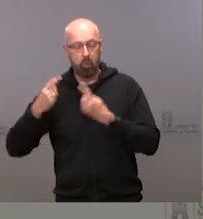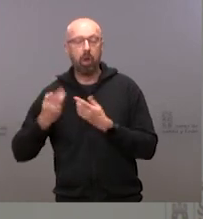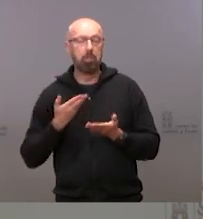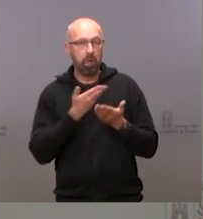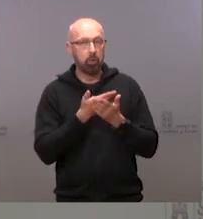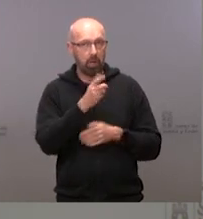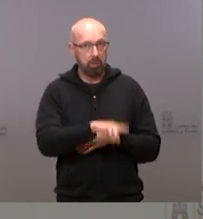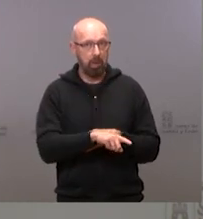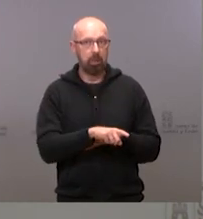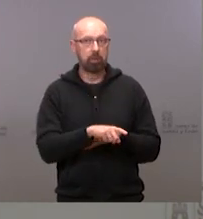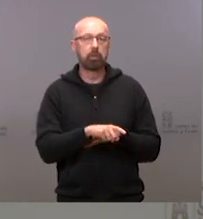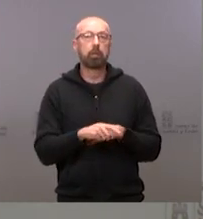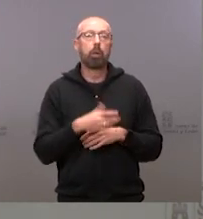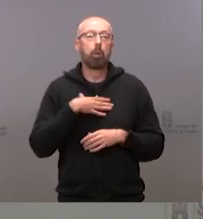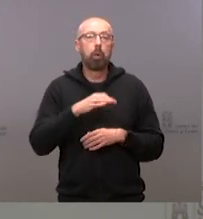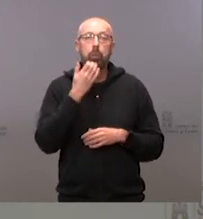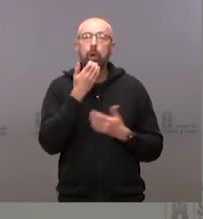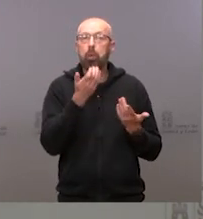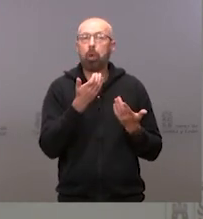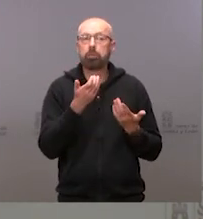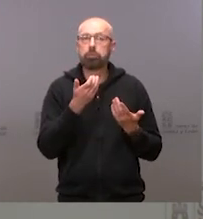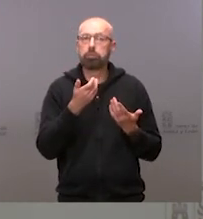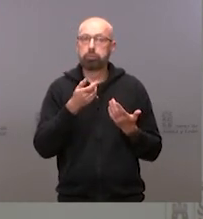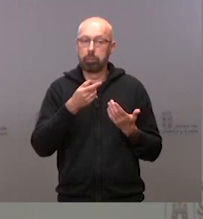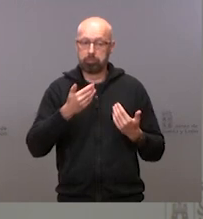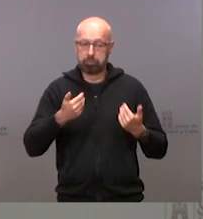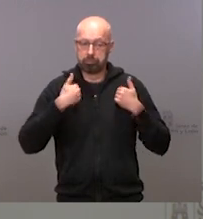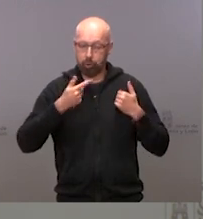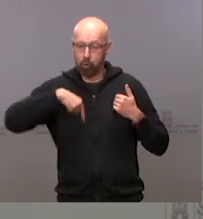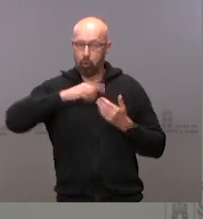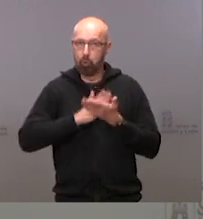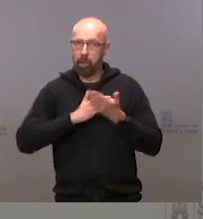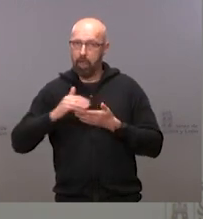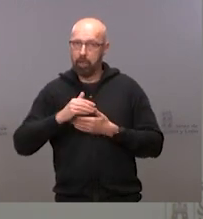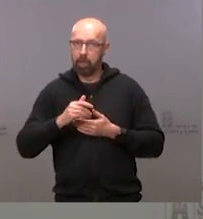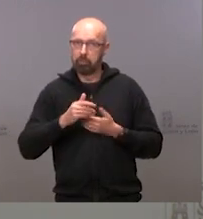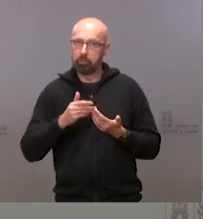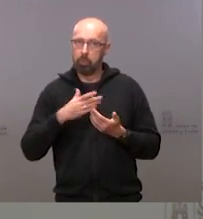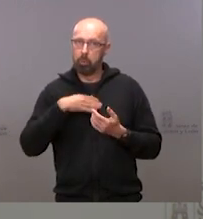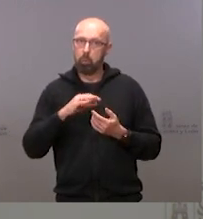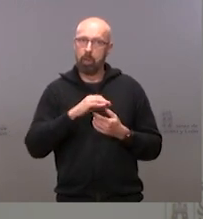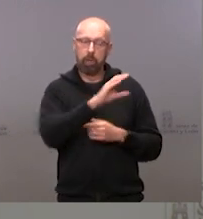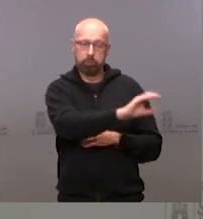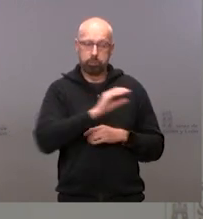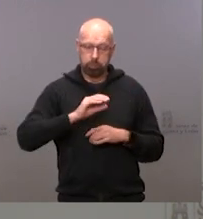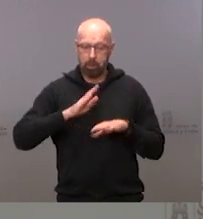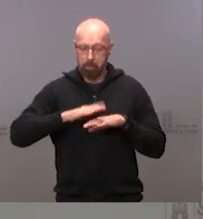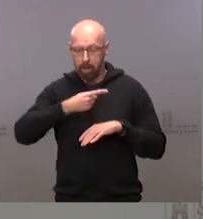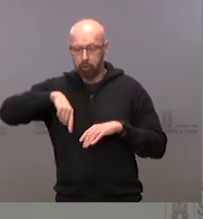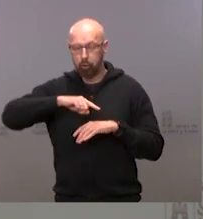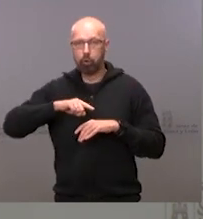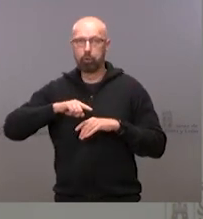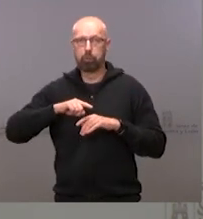puedan entregar a las comunidades autónomas para que bueno pongan en marcha habilitemos un